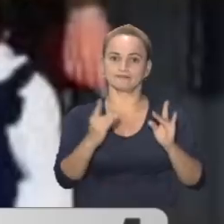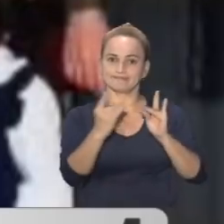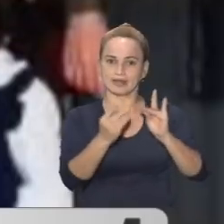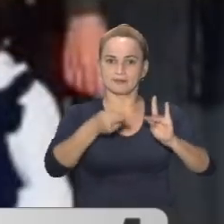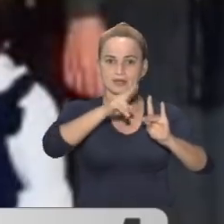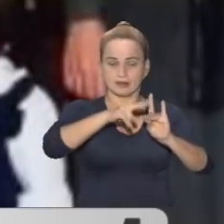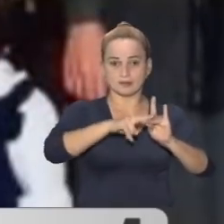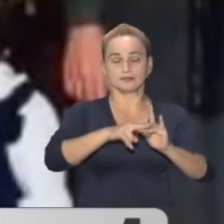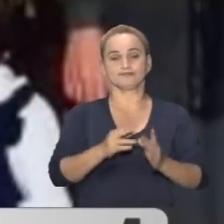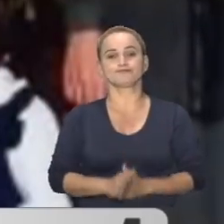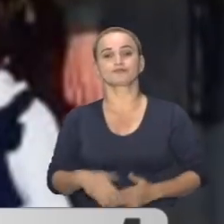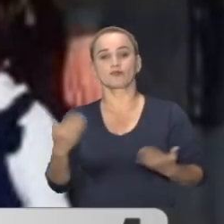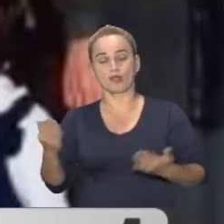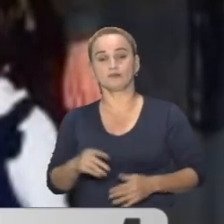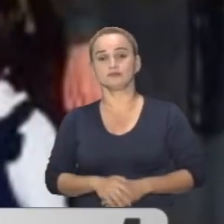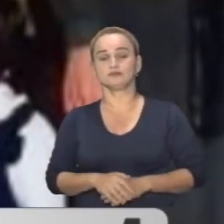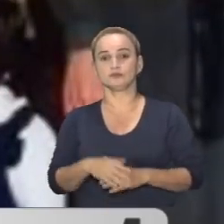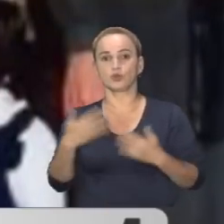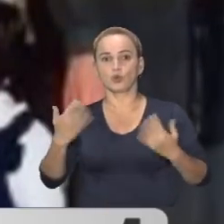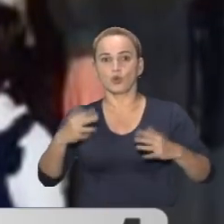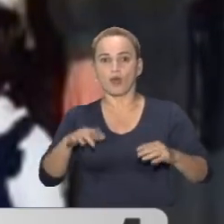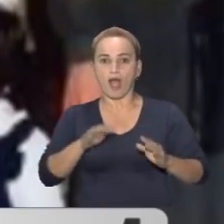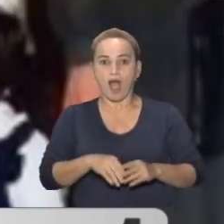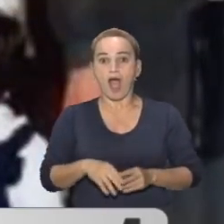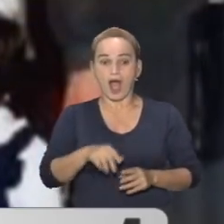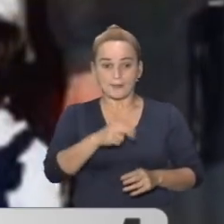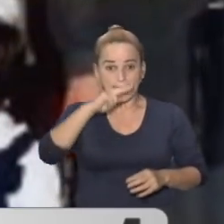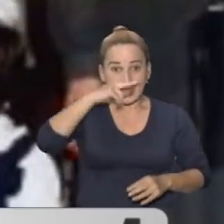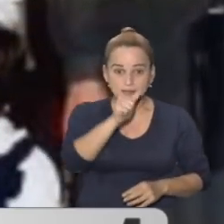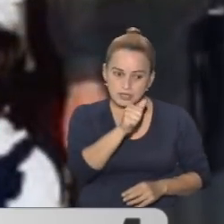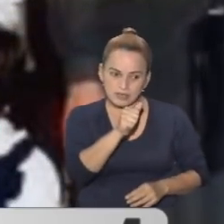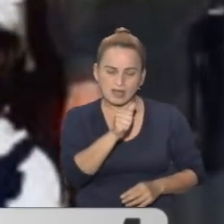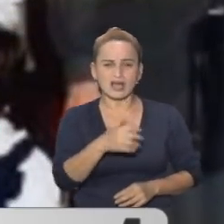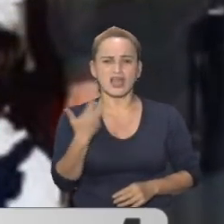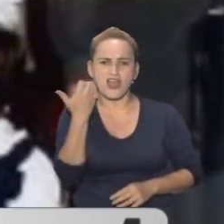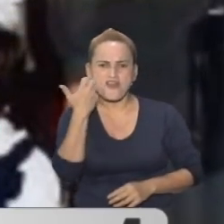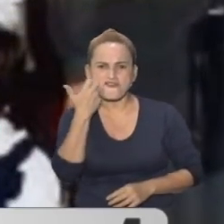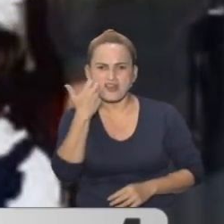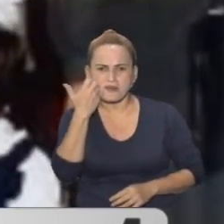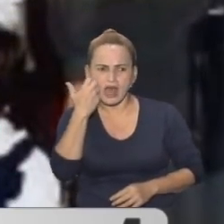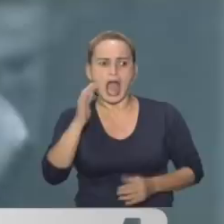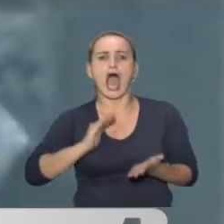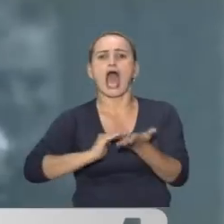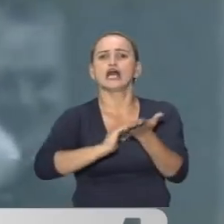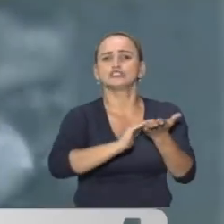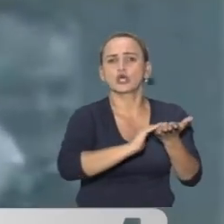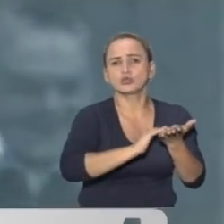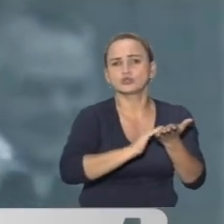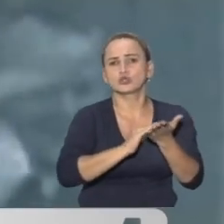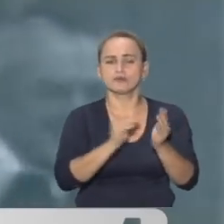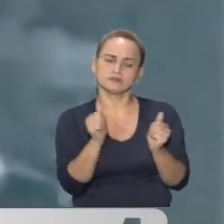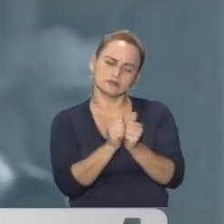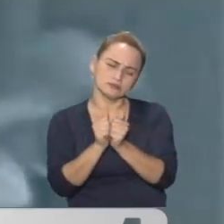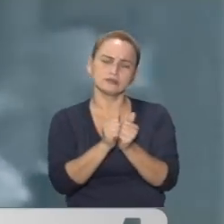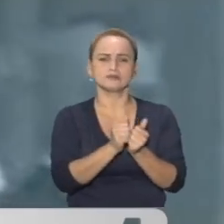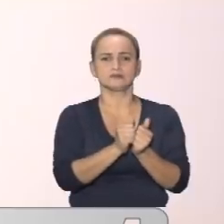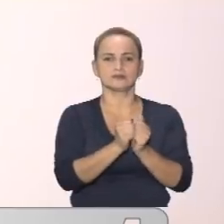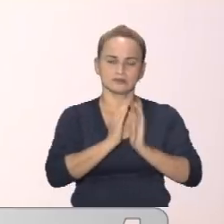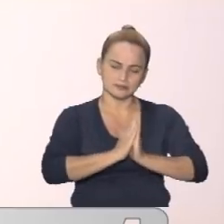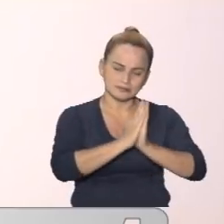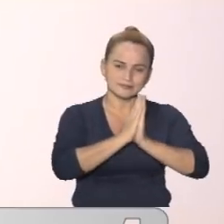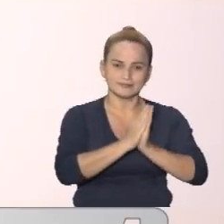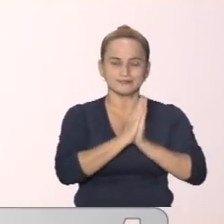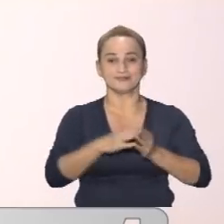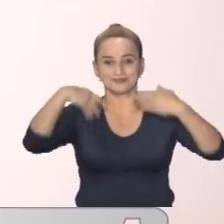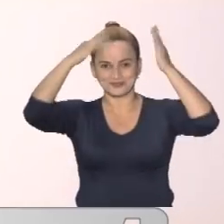El Vaticano reconoció el milagro de haber curado a una niña argentina con una rara enfermedad cerebral a través de su intercesión.